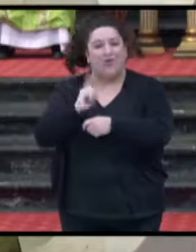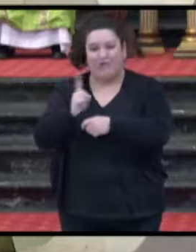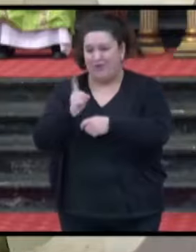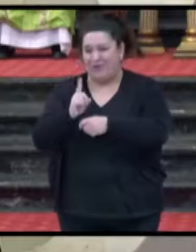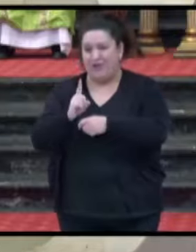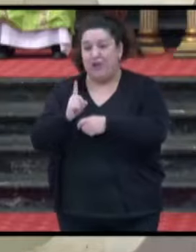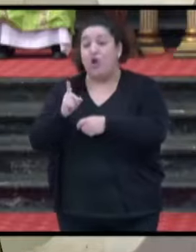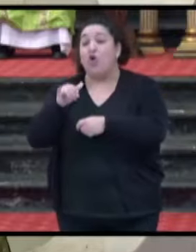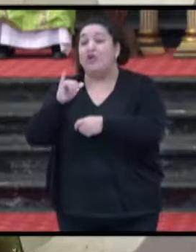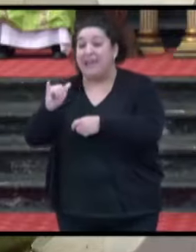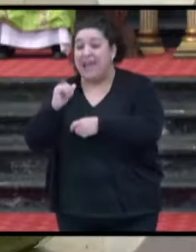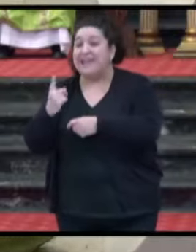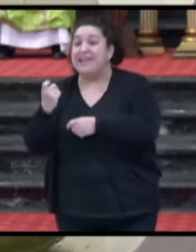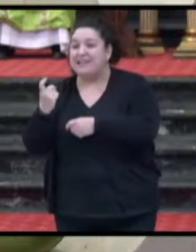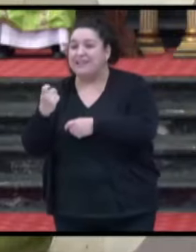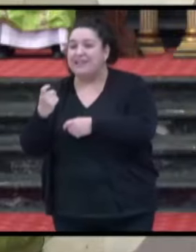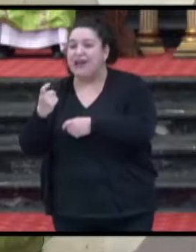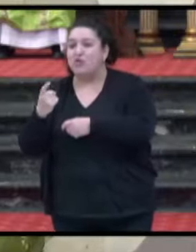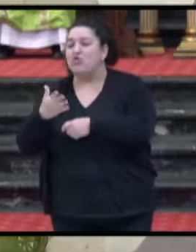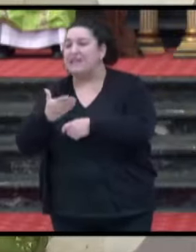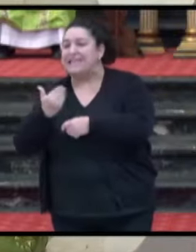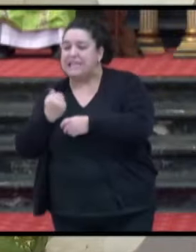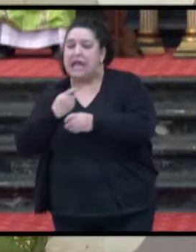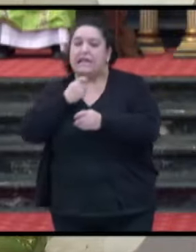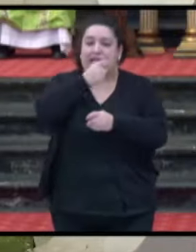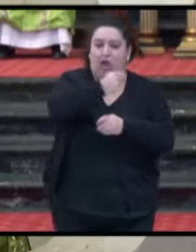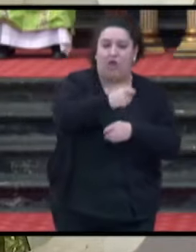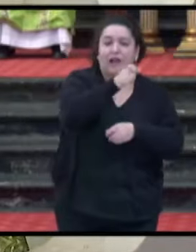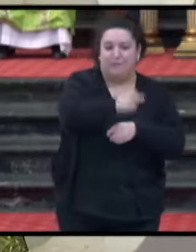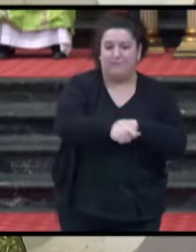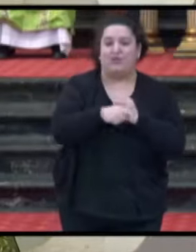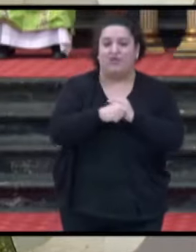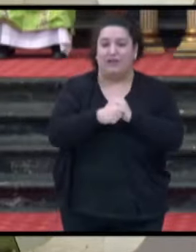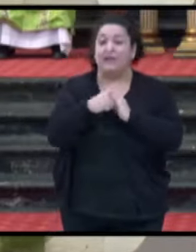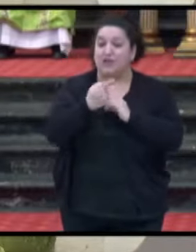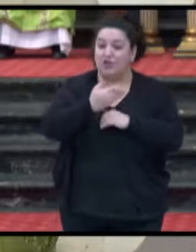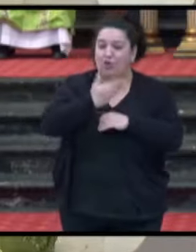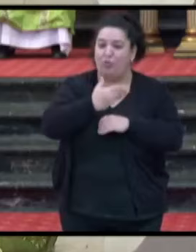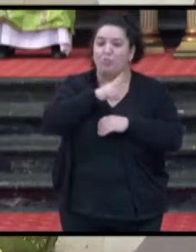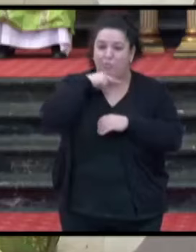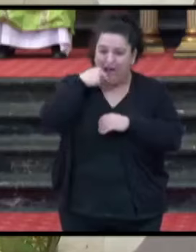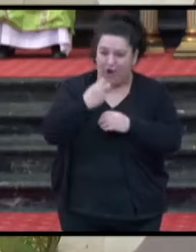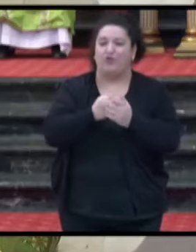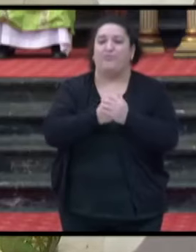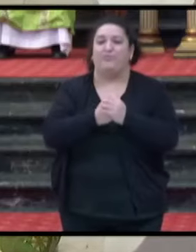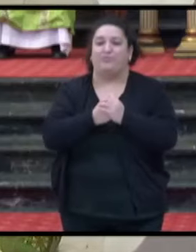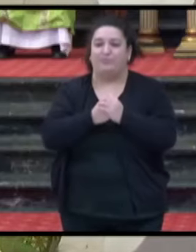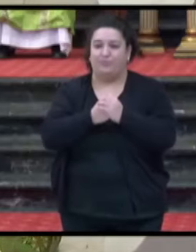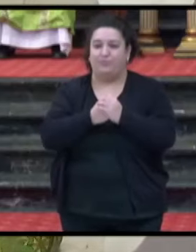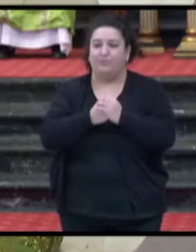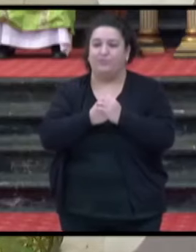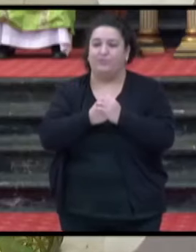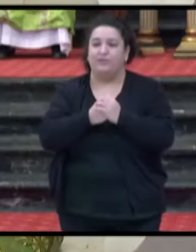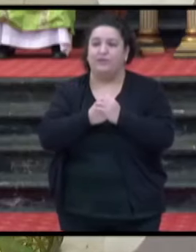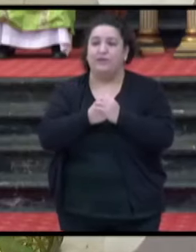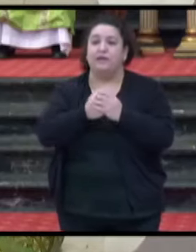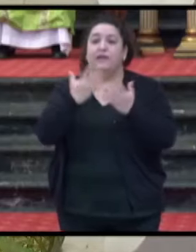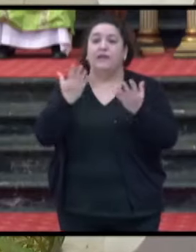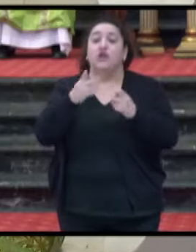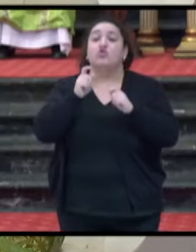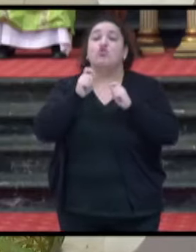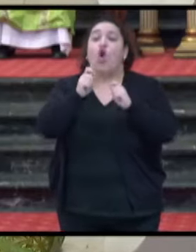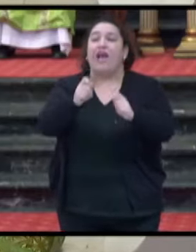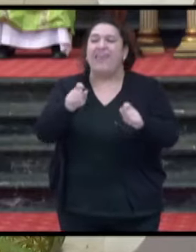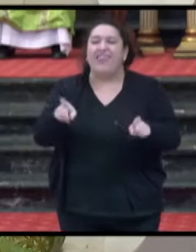eso bueno puede ser un montante económico Pero tiene poco fuste y poco valor que aquello que das